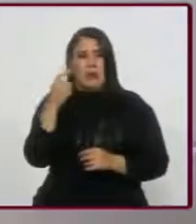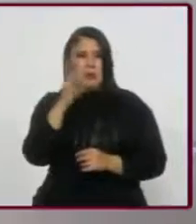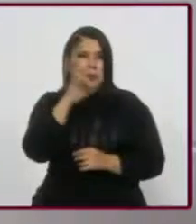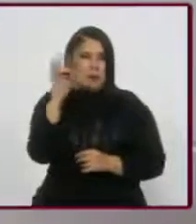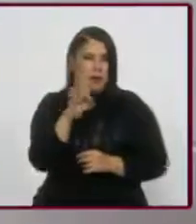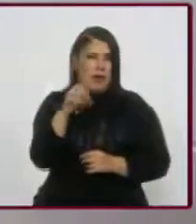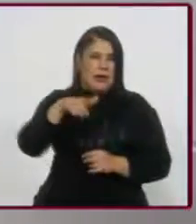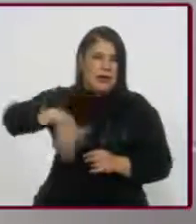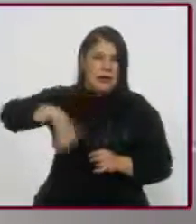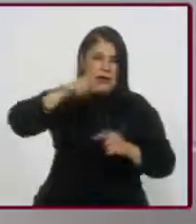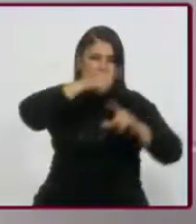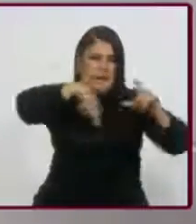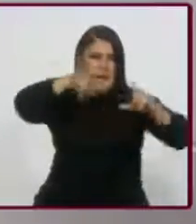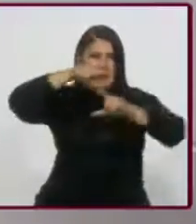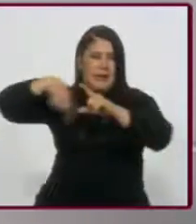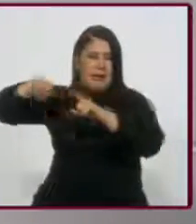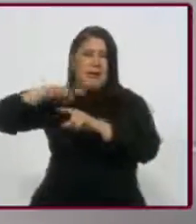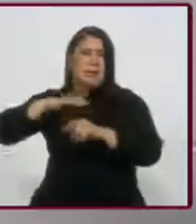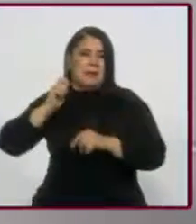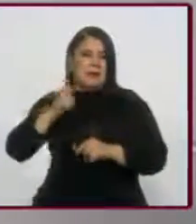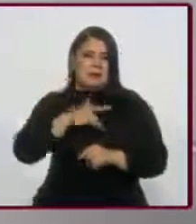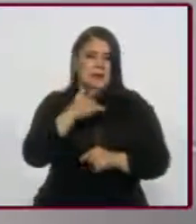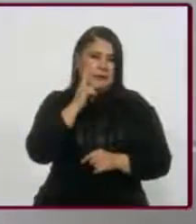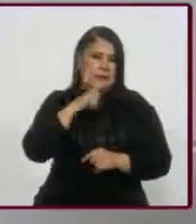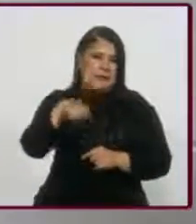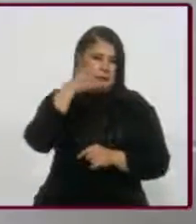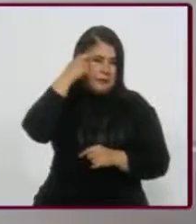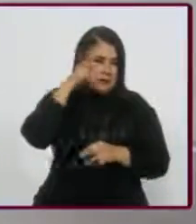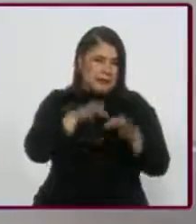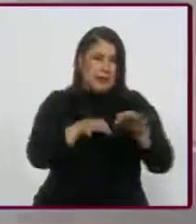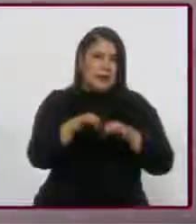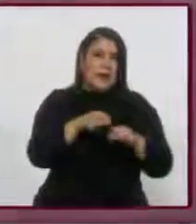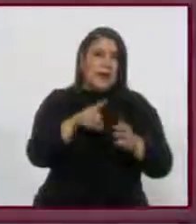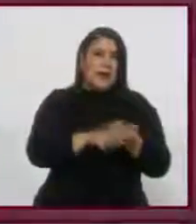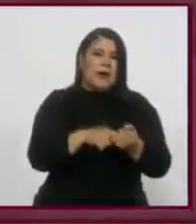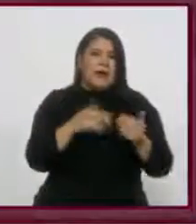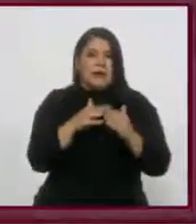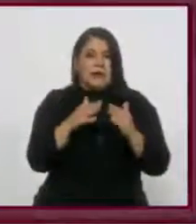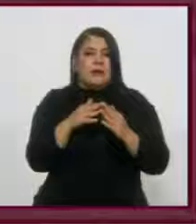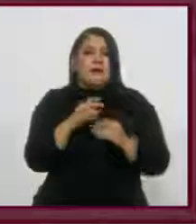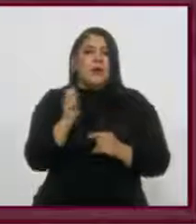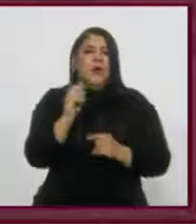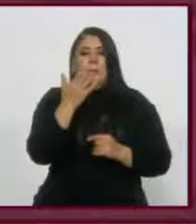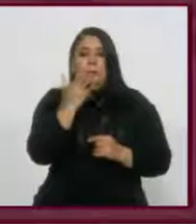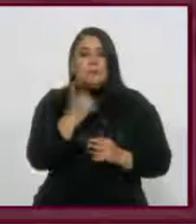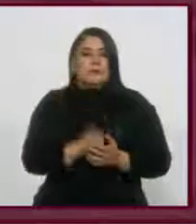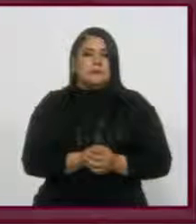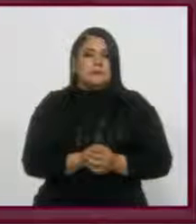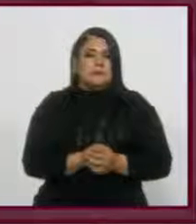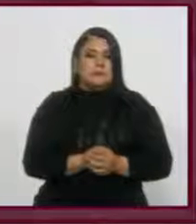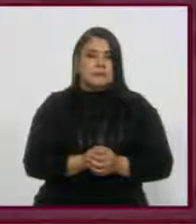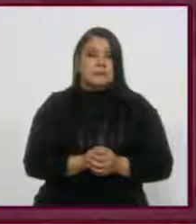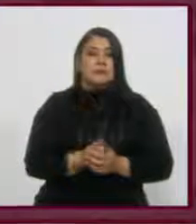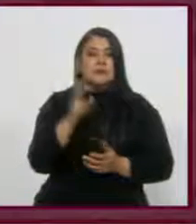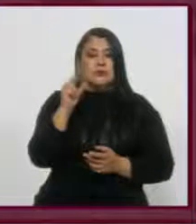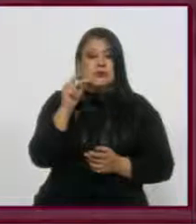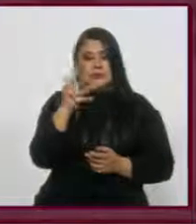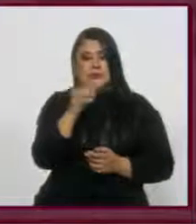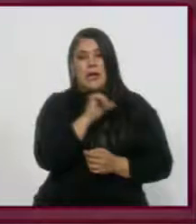18-21% que tienen trabajadoras domésticas en sus hogares o quienes no las tienen. La diferencia creo que es marginal, de